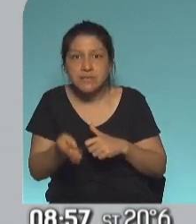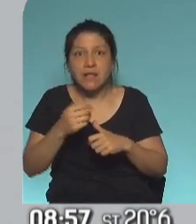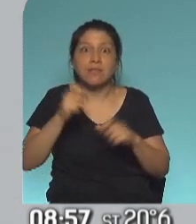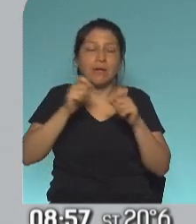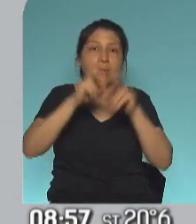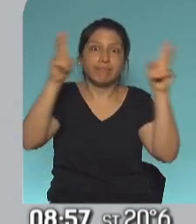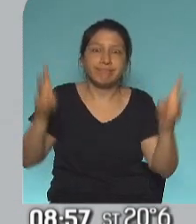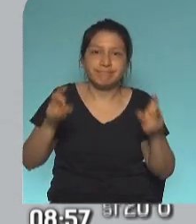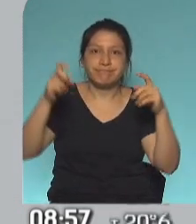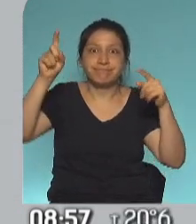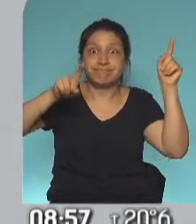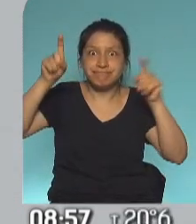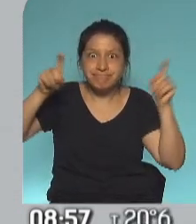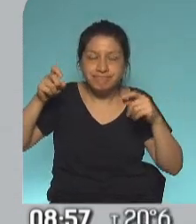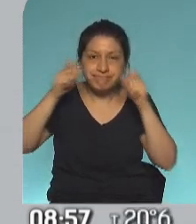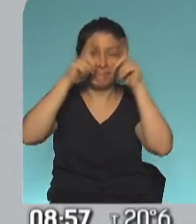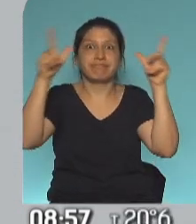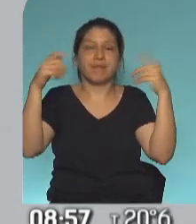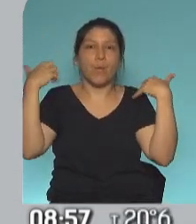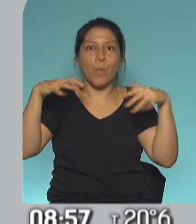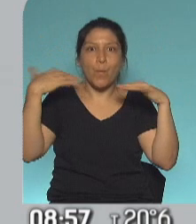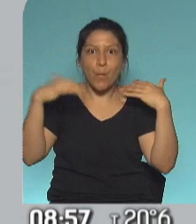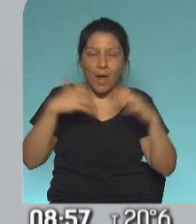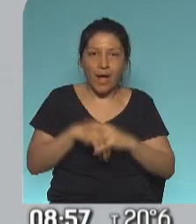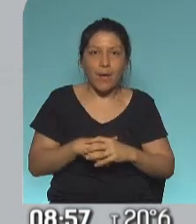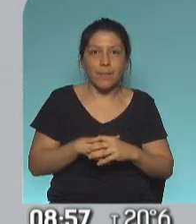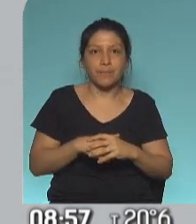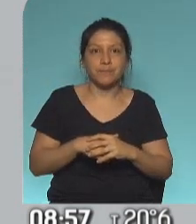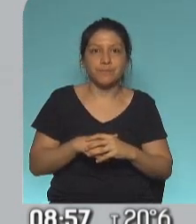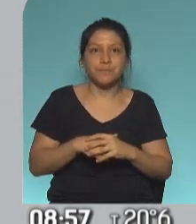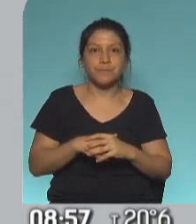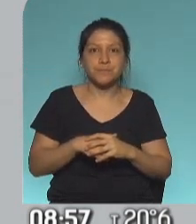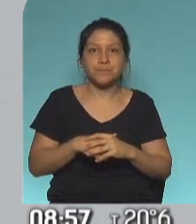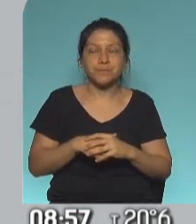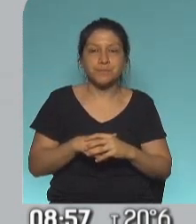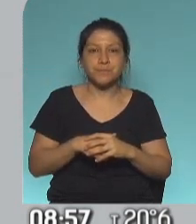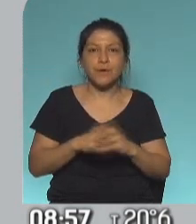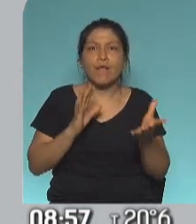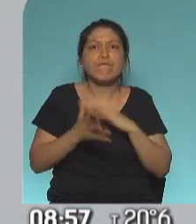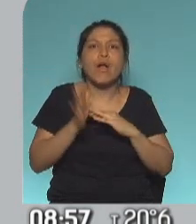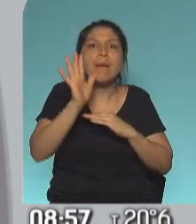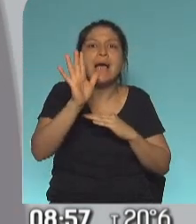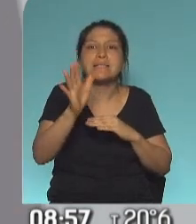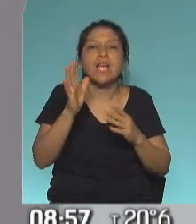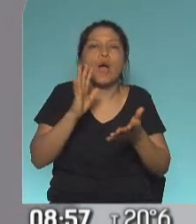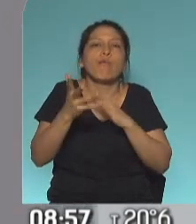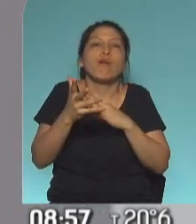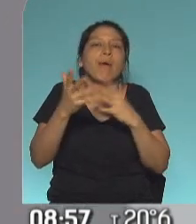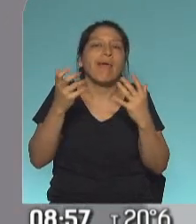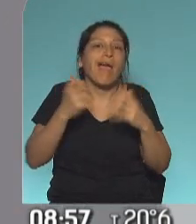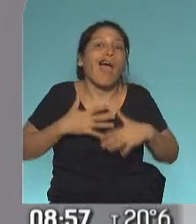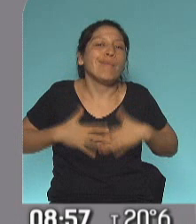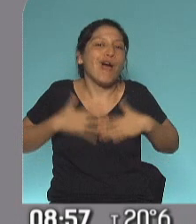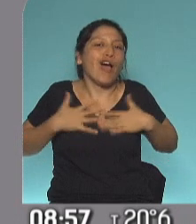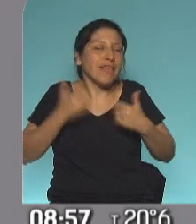admiración espectacular público cristina fernández de kirchner a modo de celebración entonces